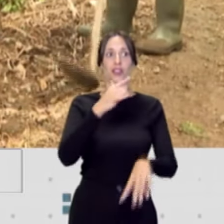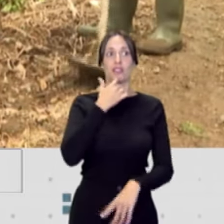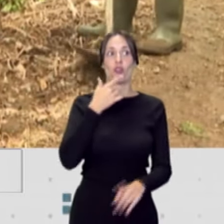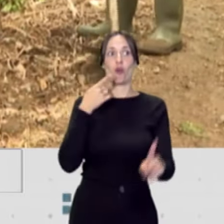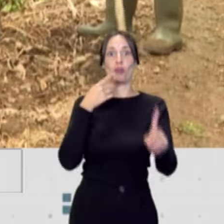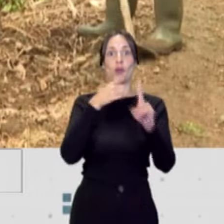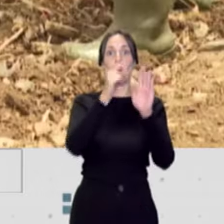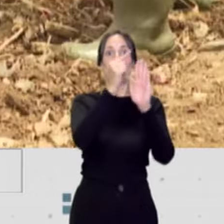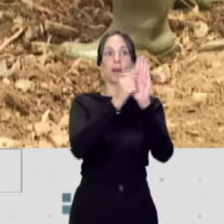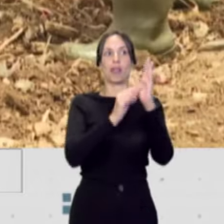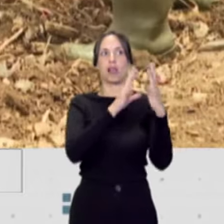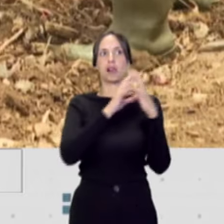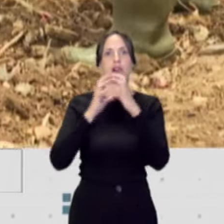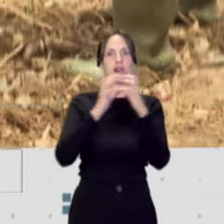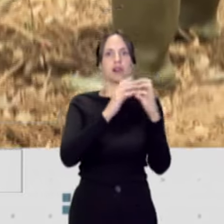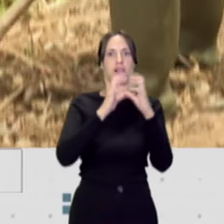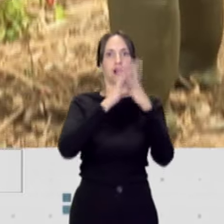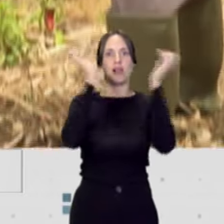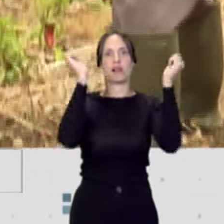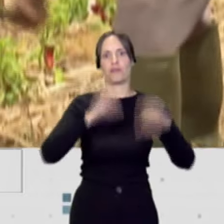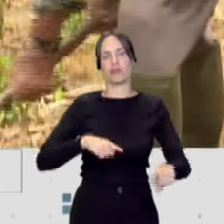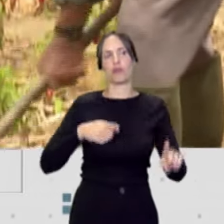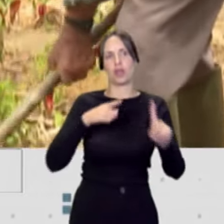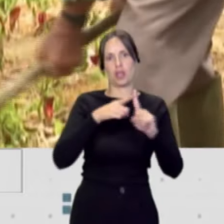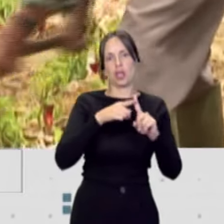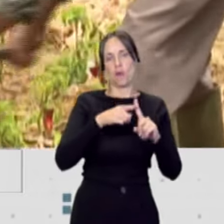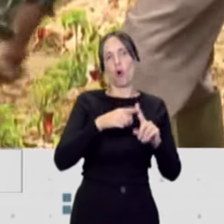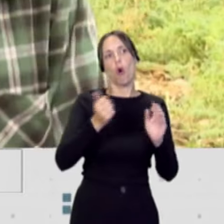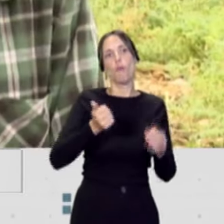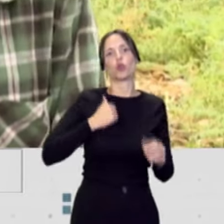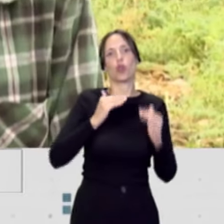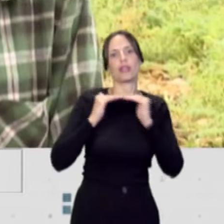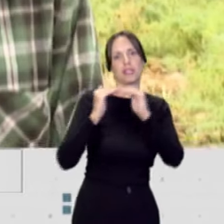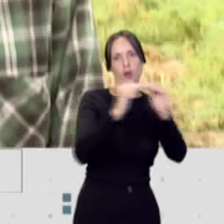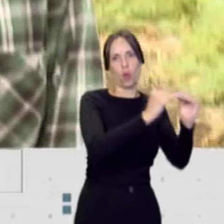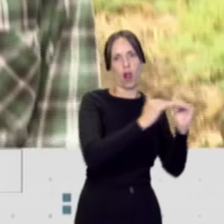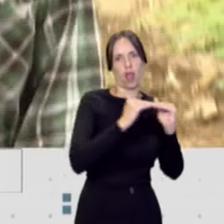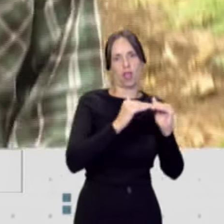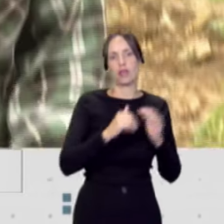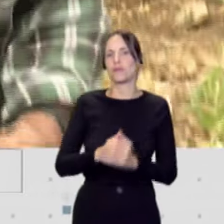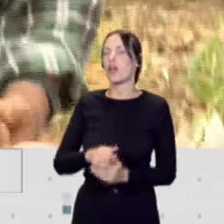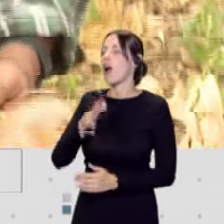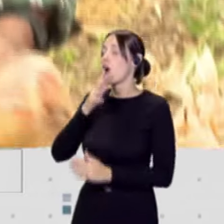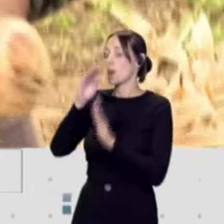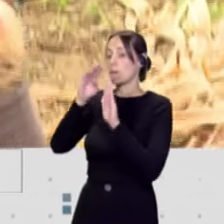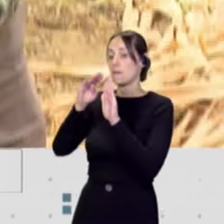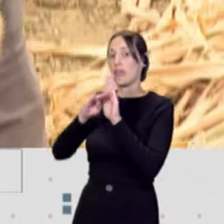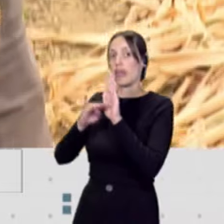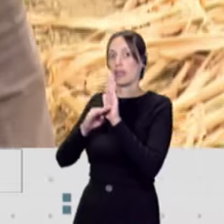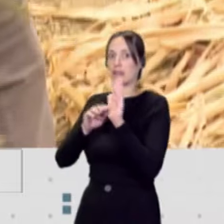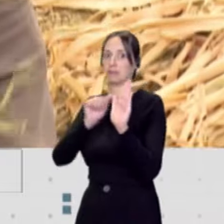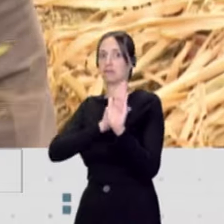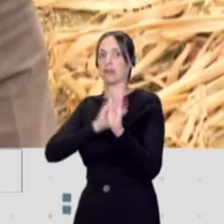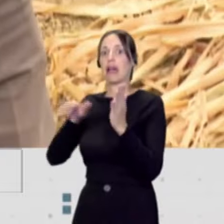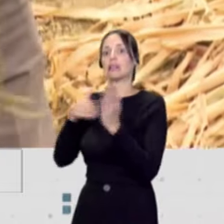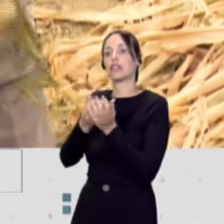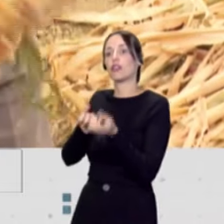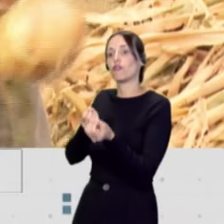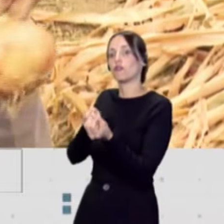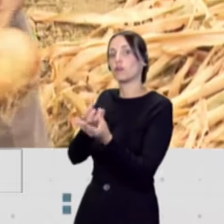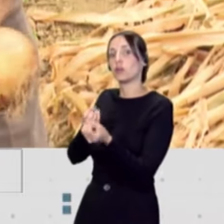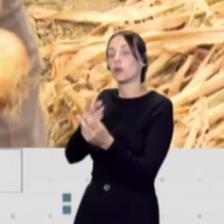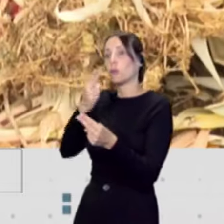igualar esas oportunidades en toda Canarias. Ahora mismo está sometida esas medidas a información pública, ¿no? Y se pueden presentar